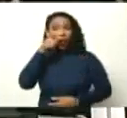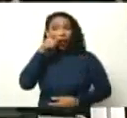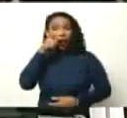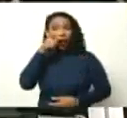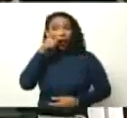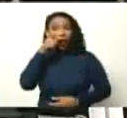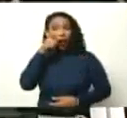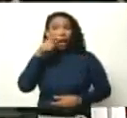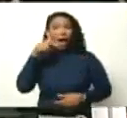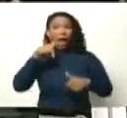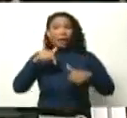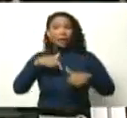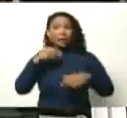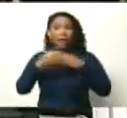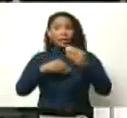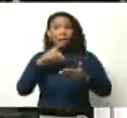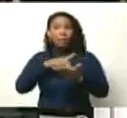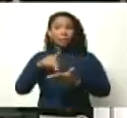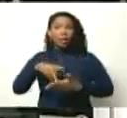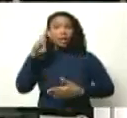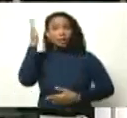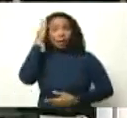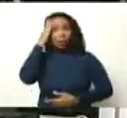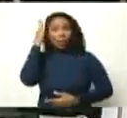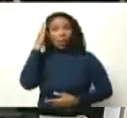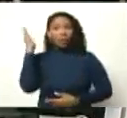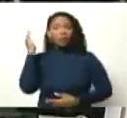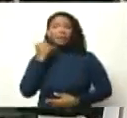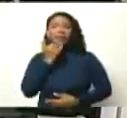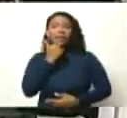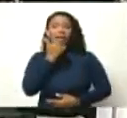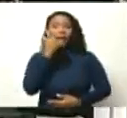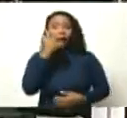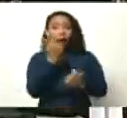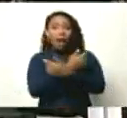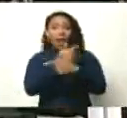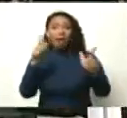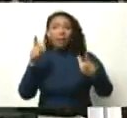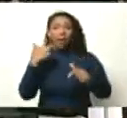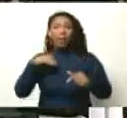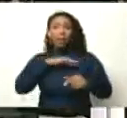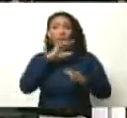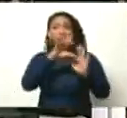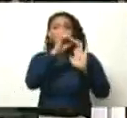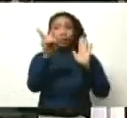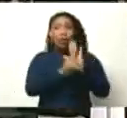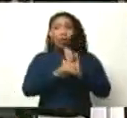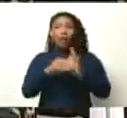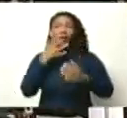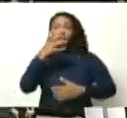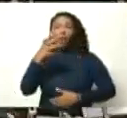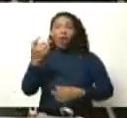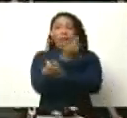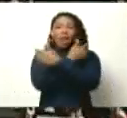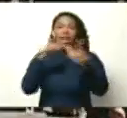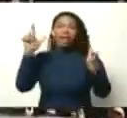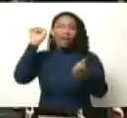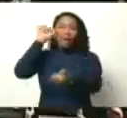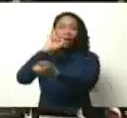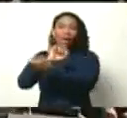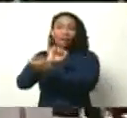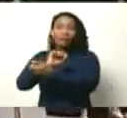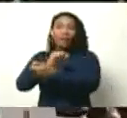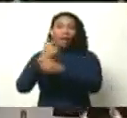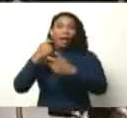solidaridad se hace presente. Sabemos que se acerca la libertad de nuestro diplomático Alex Saab. Por eso gritamos, ¡Free Alex